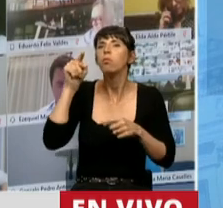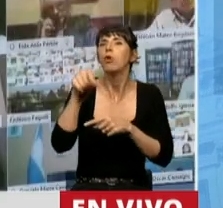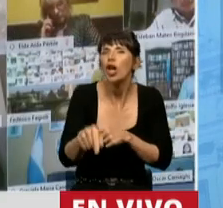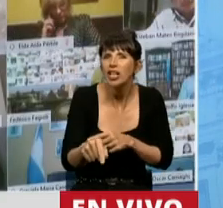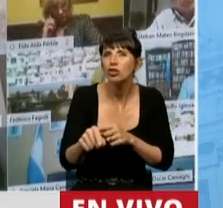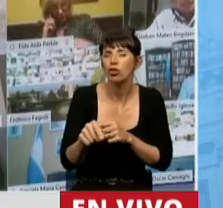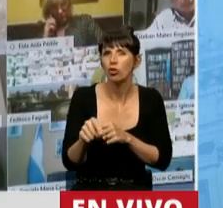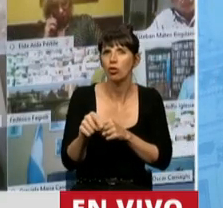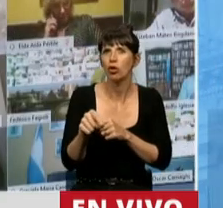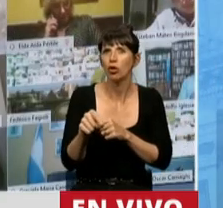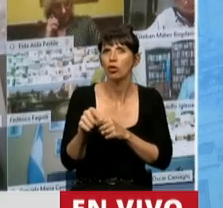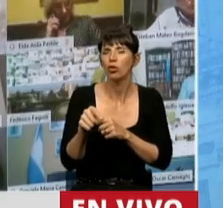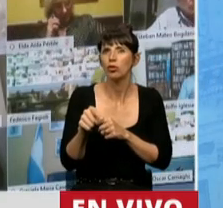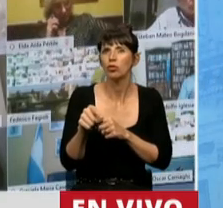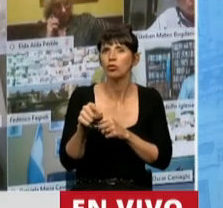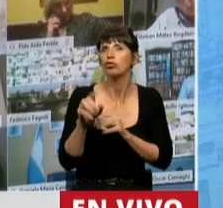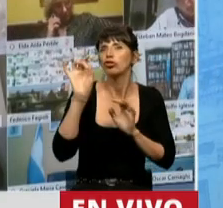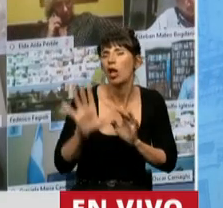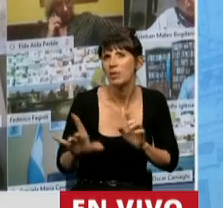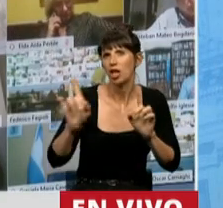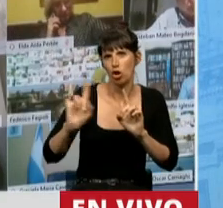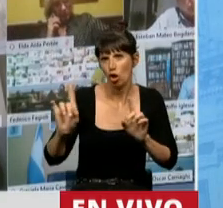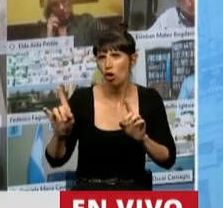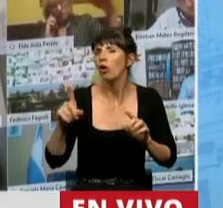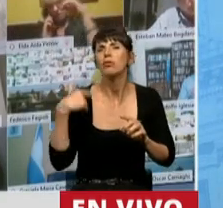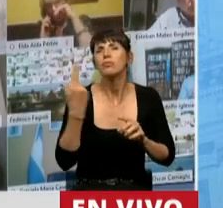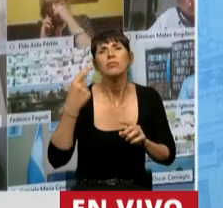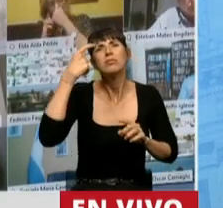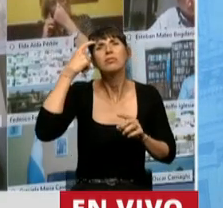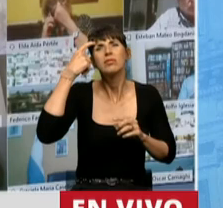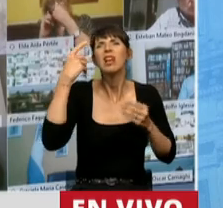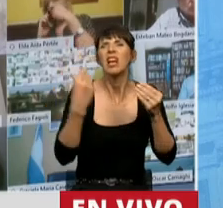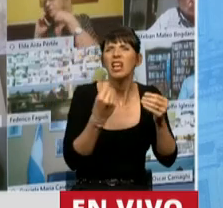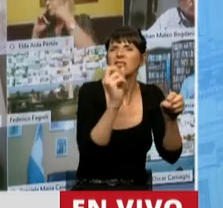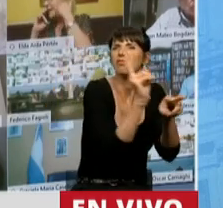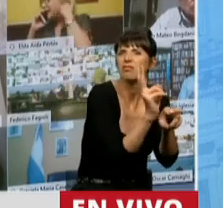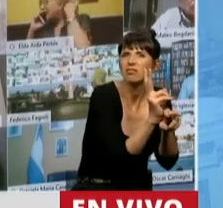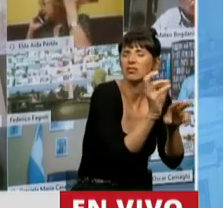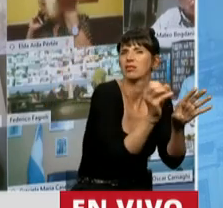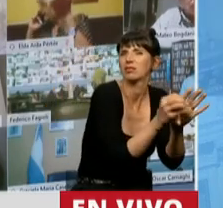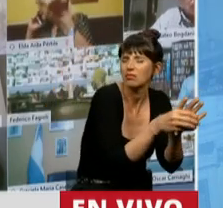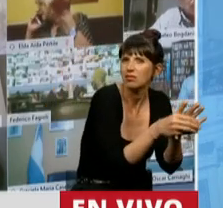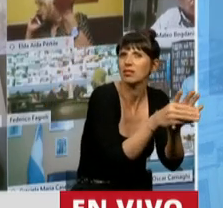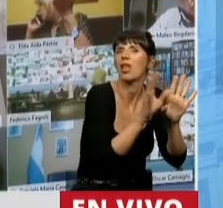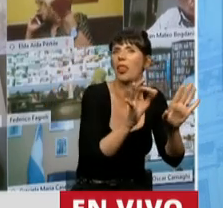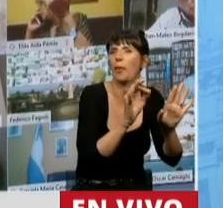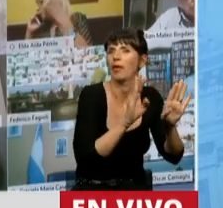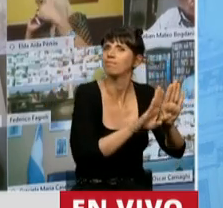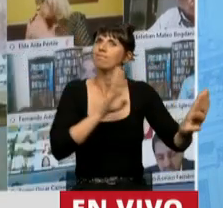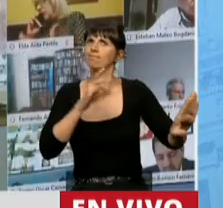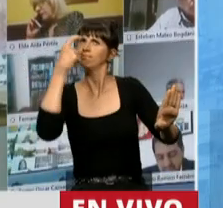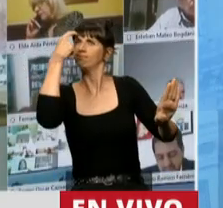de alejarse lo más posible de todas las condiciones que ese fondo generó. Con esto cierro,